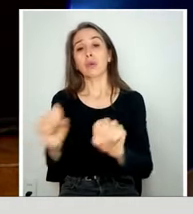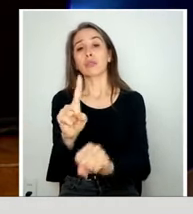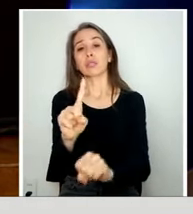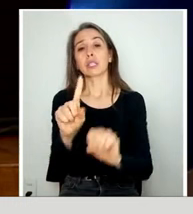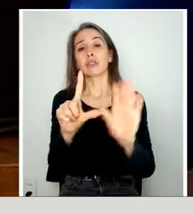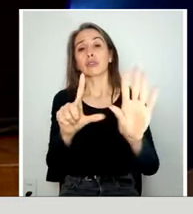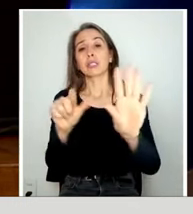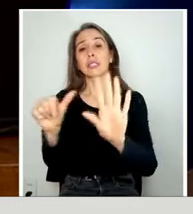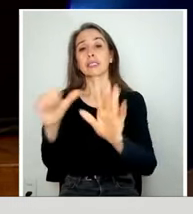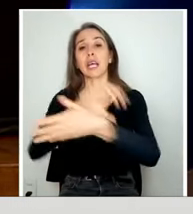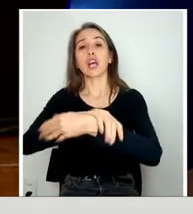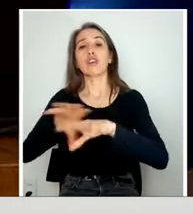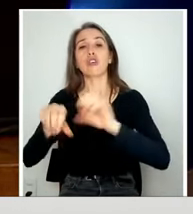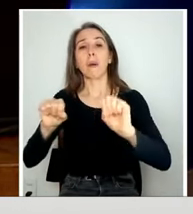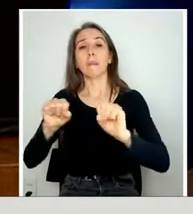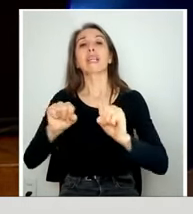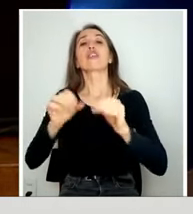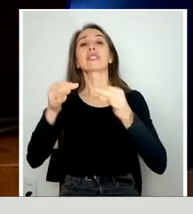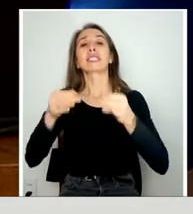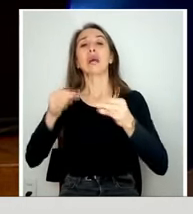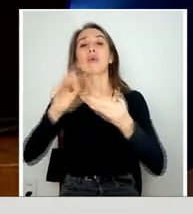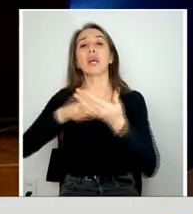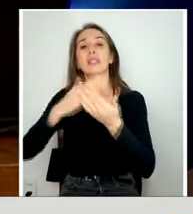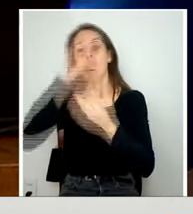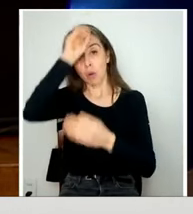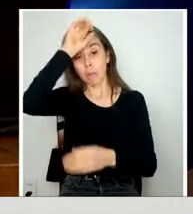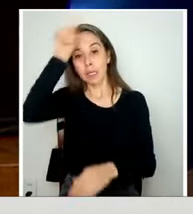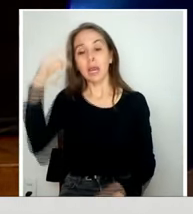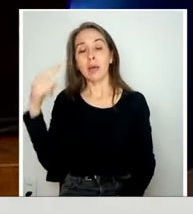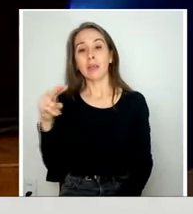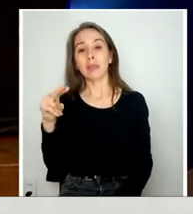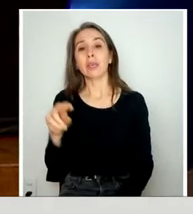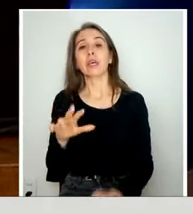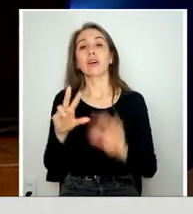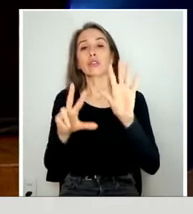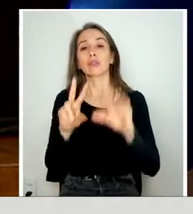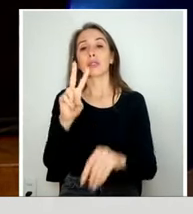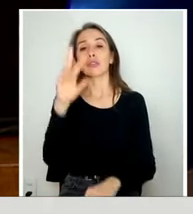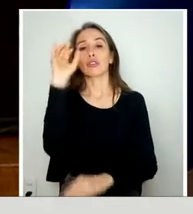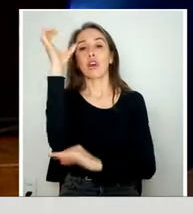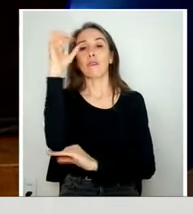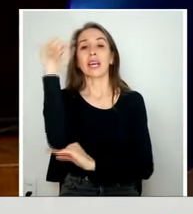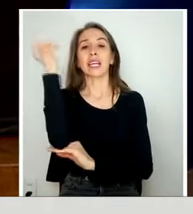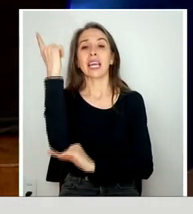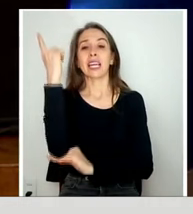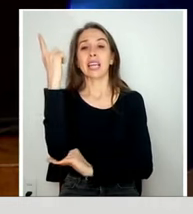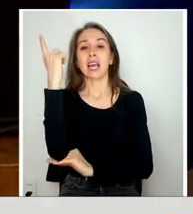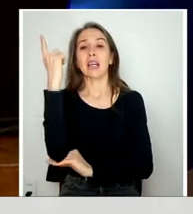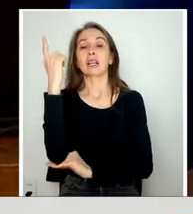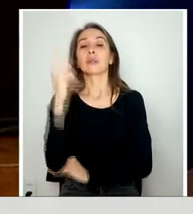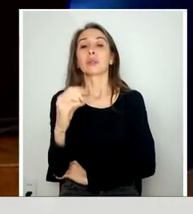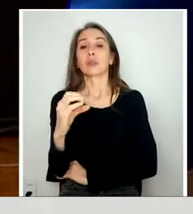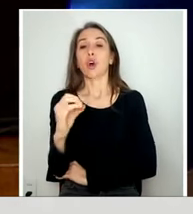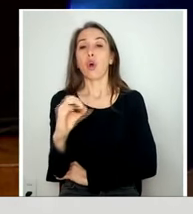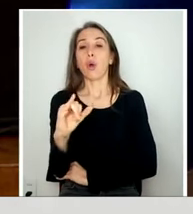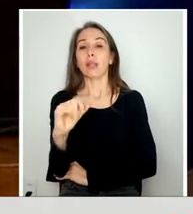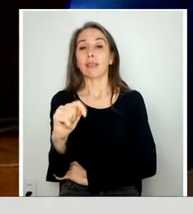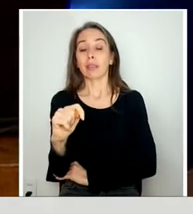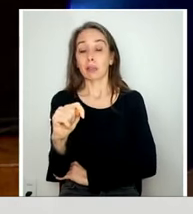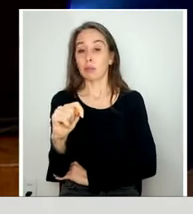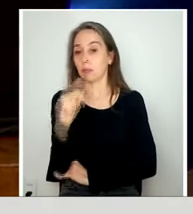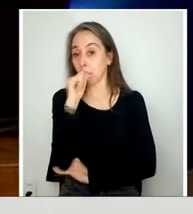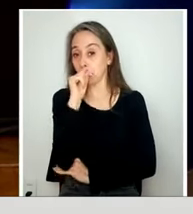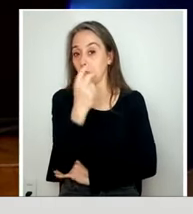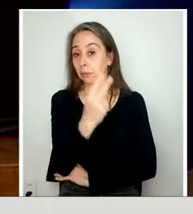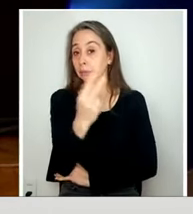seguridad y salud de las minas ha optado por la octagésima segunda conferencia general de organización Internacional del trabajo el 22 de